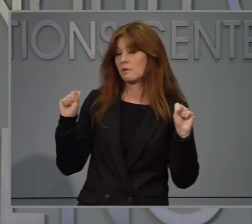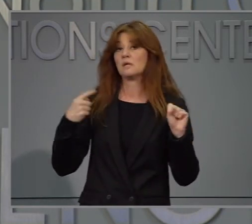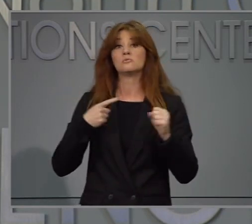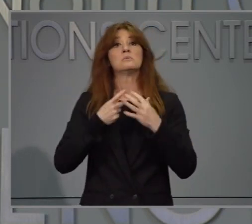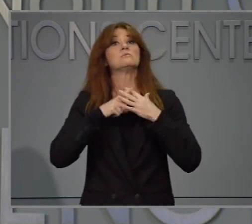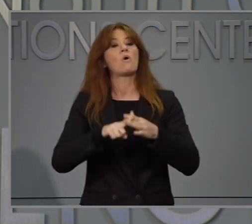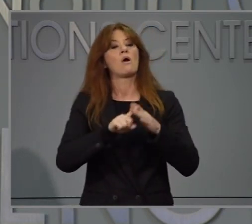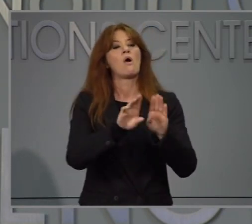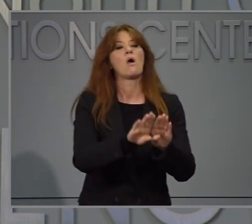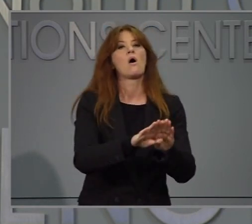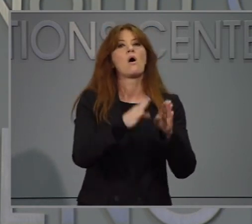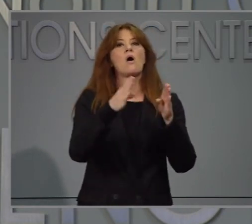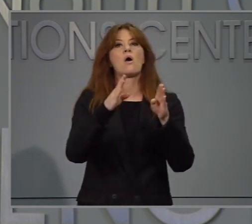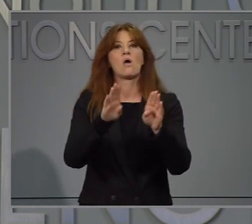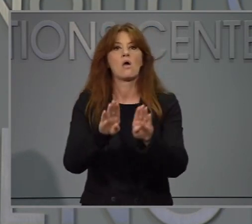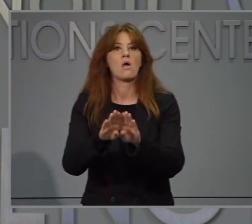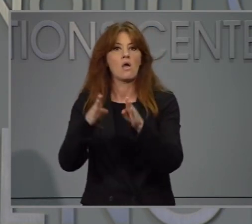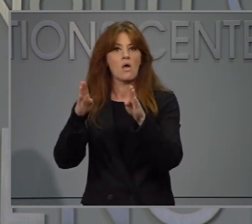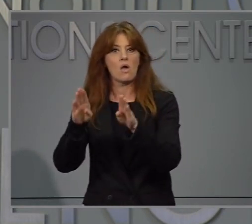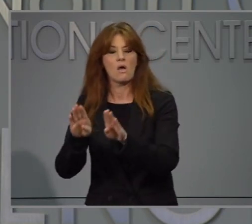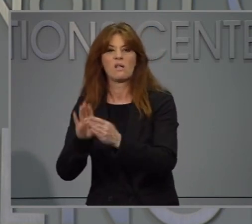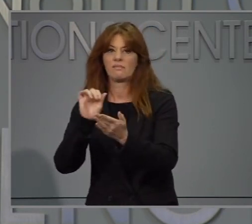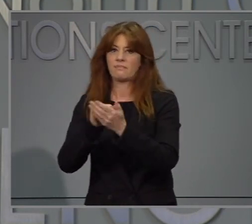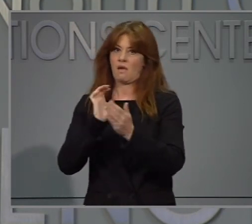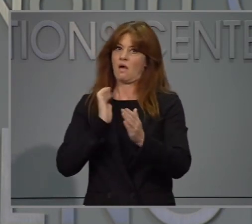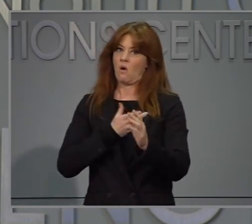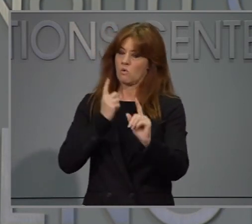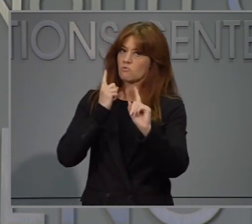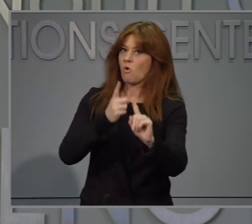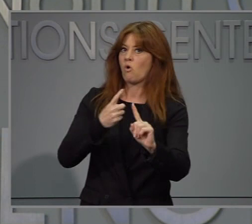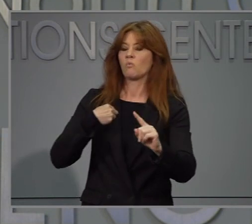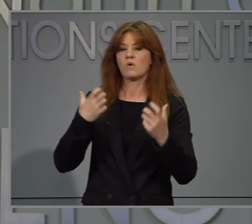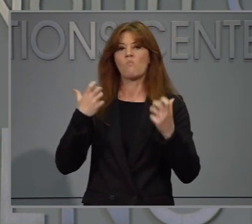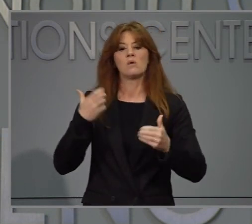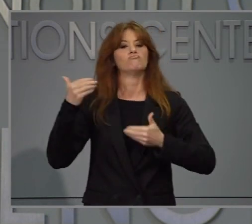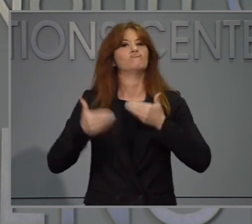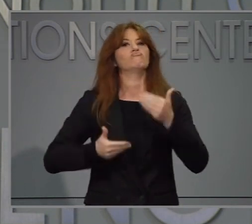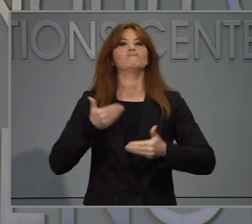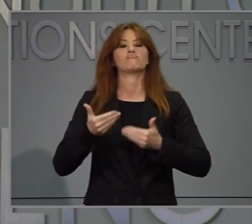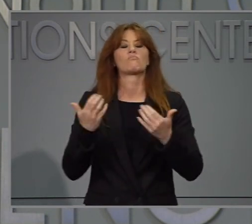al pasar el tiempo. Y esa es nuestra meta.